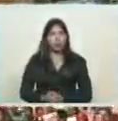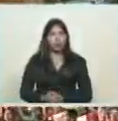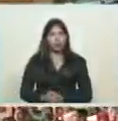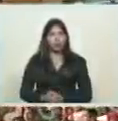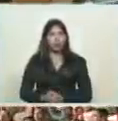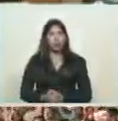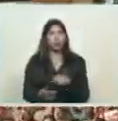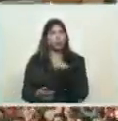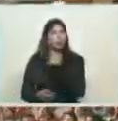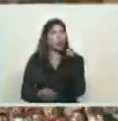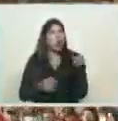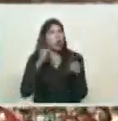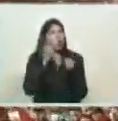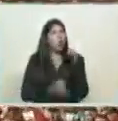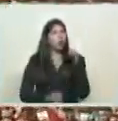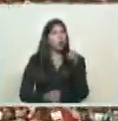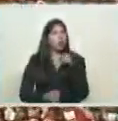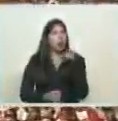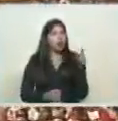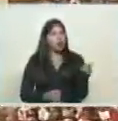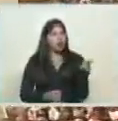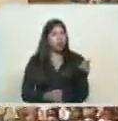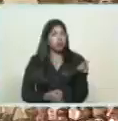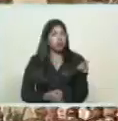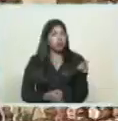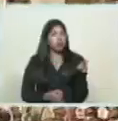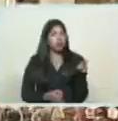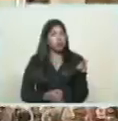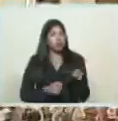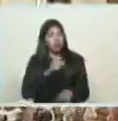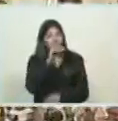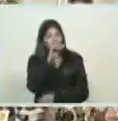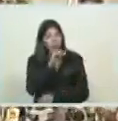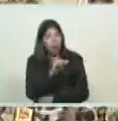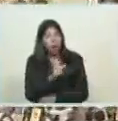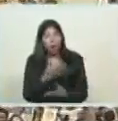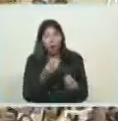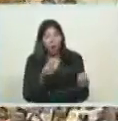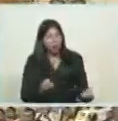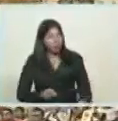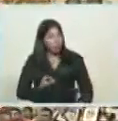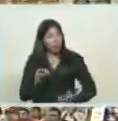Y la intervención muy emocionada